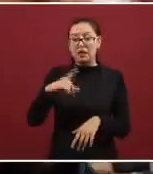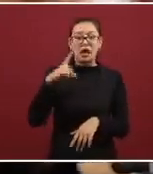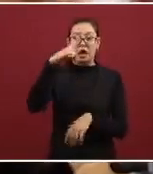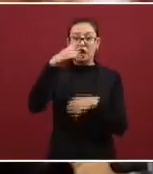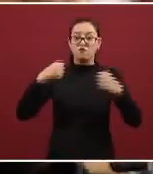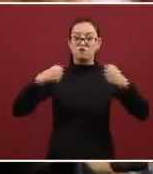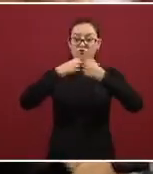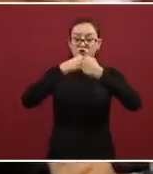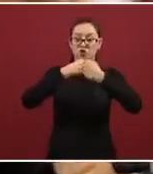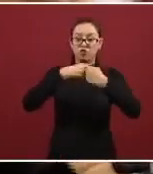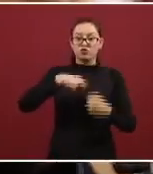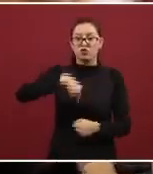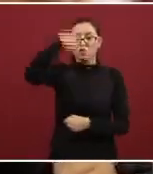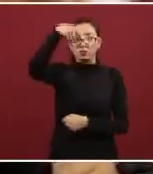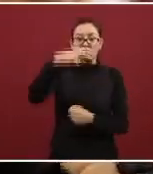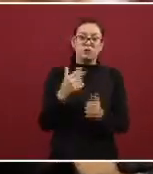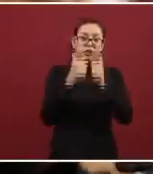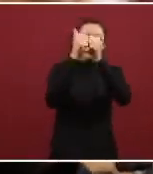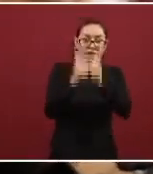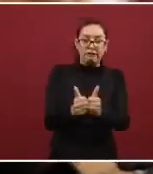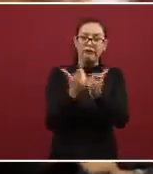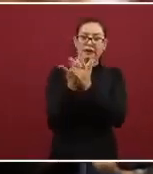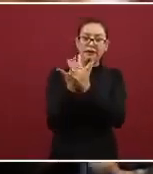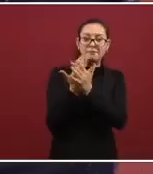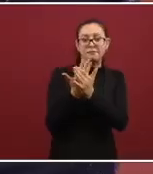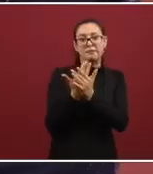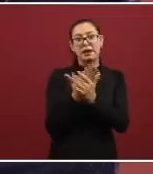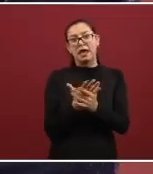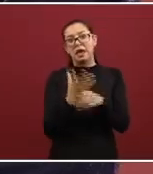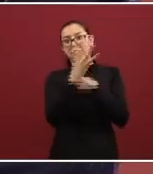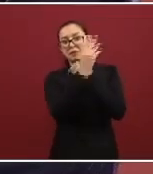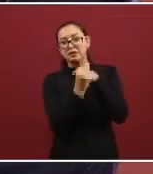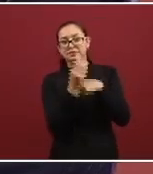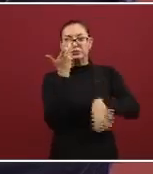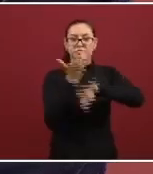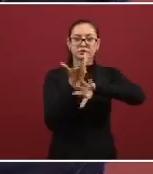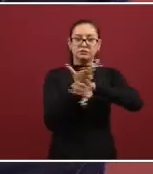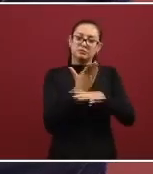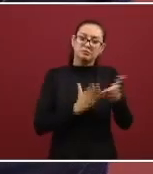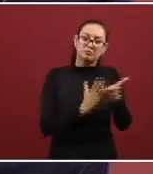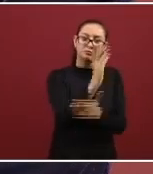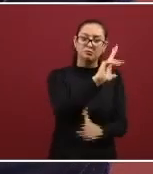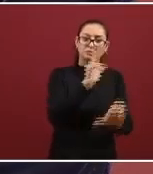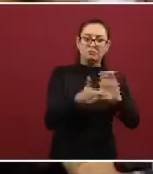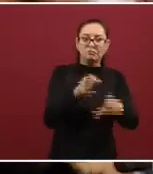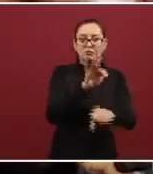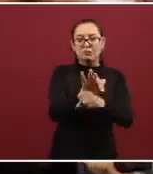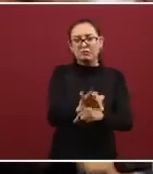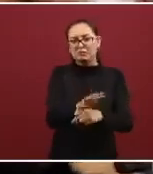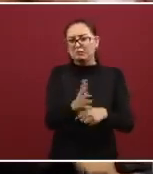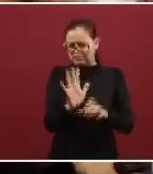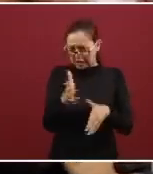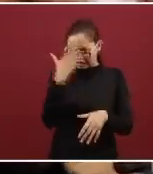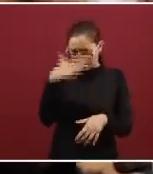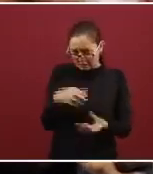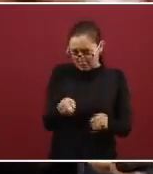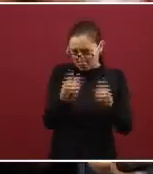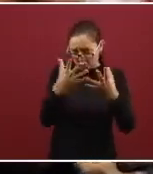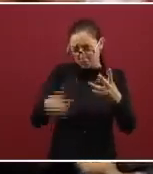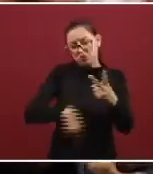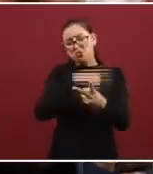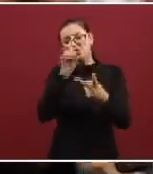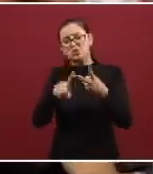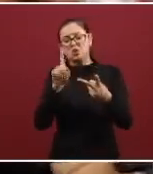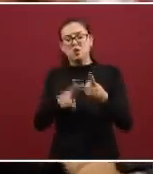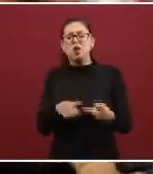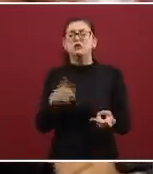en la frontera norte del país. Y en cuanto a los albergues, ¿están preocupados los alcaldes, por ejemplo,